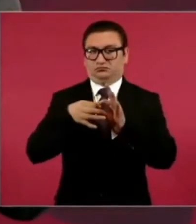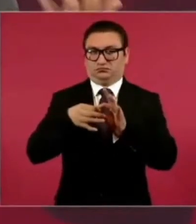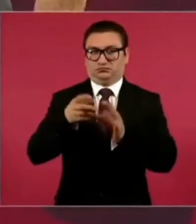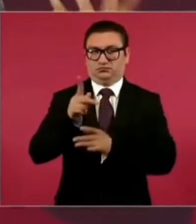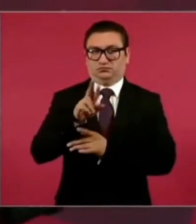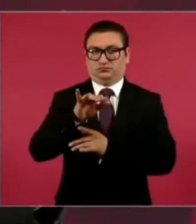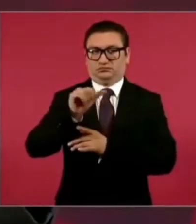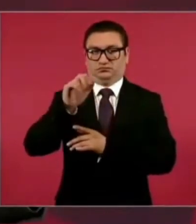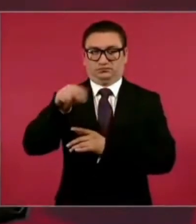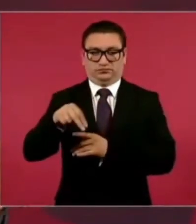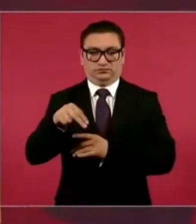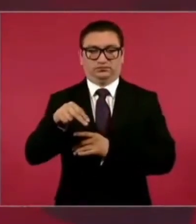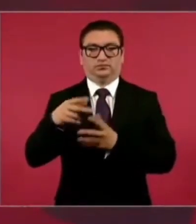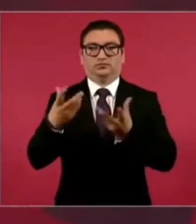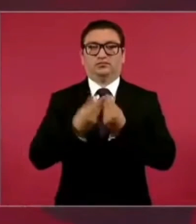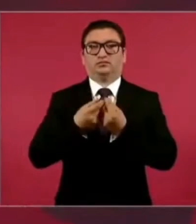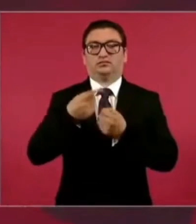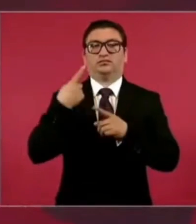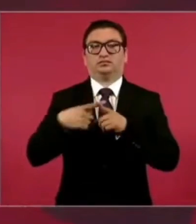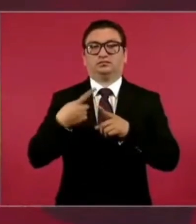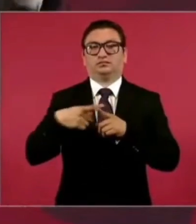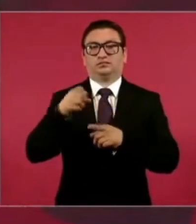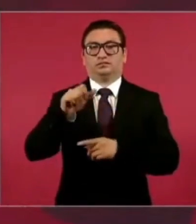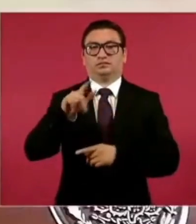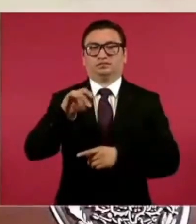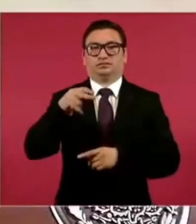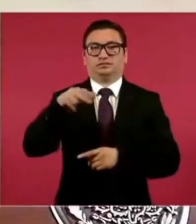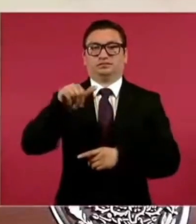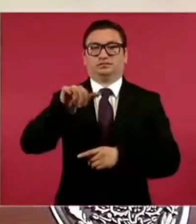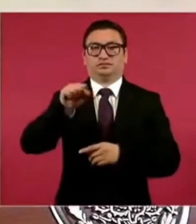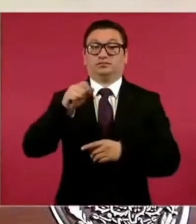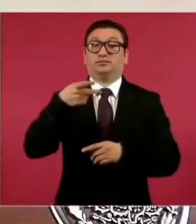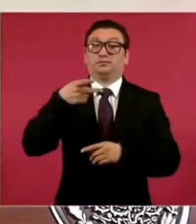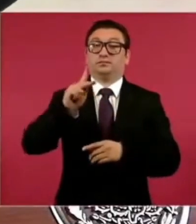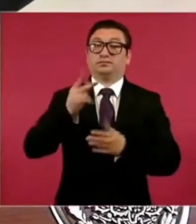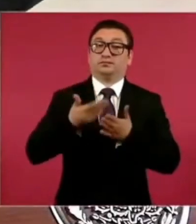el PRIAN, esto con Salinas. Pero antes